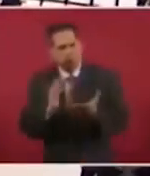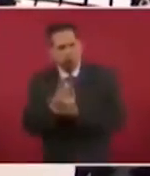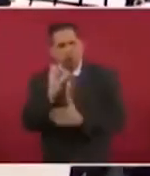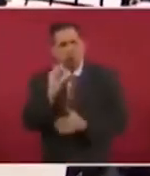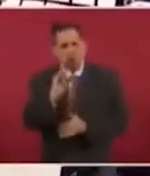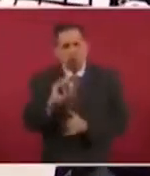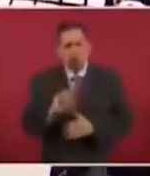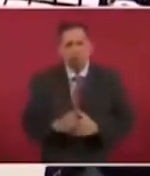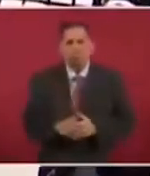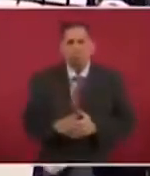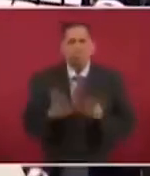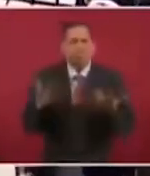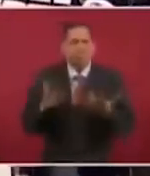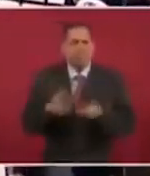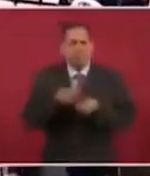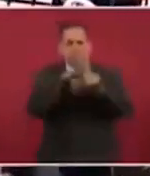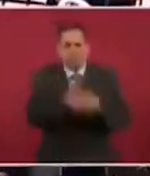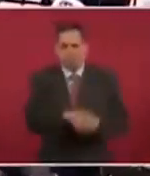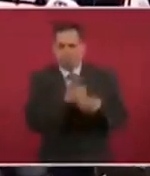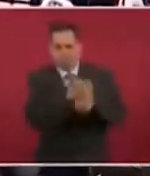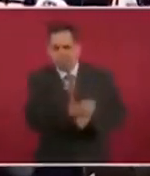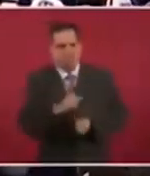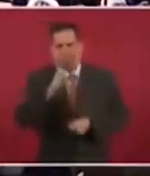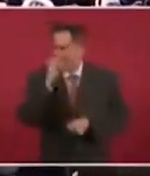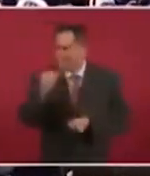sin represión,